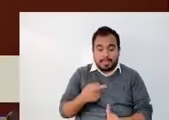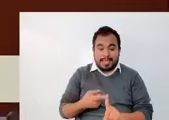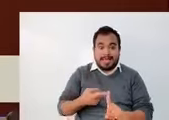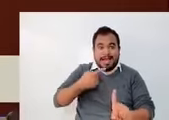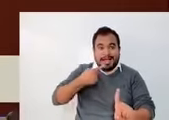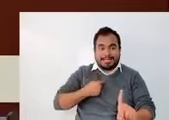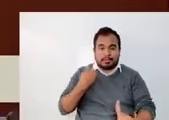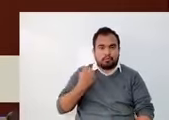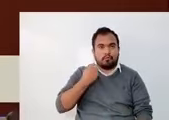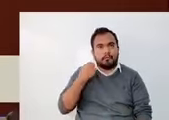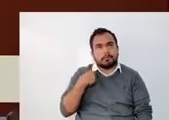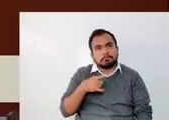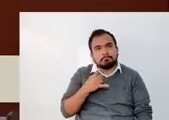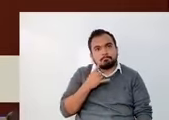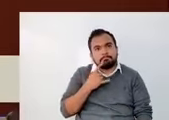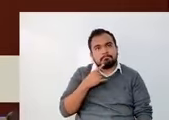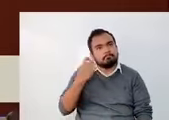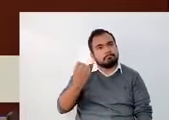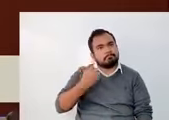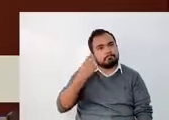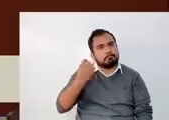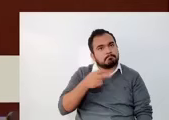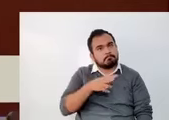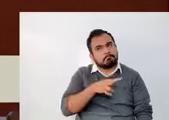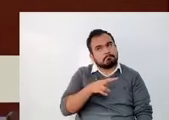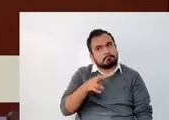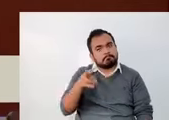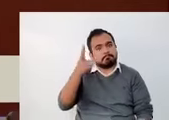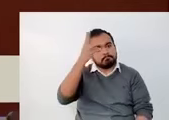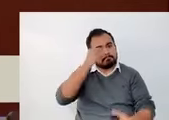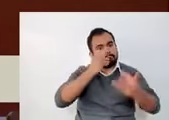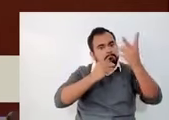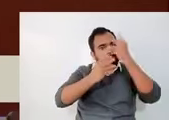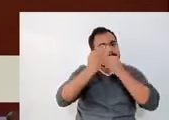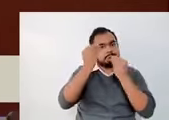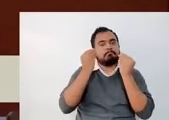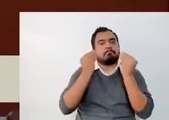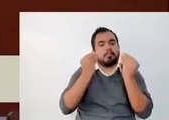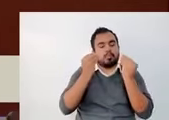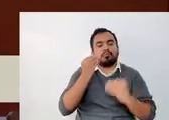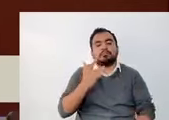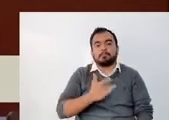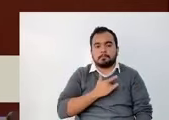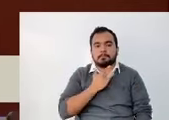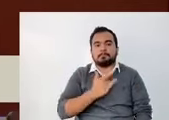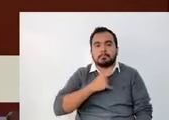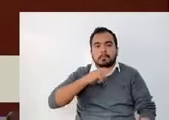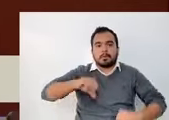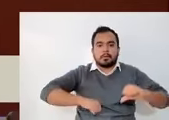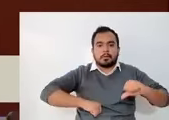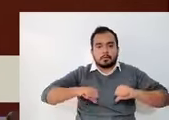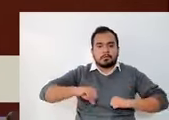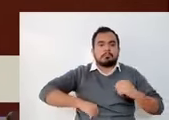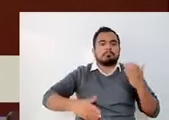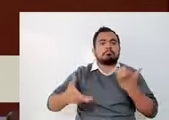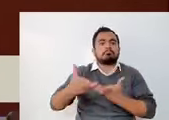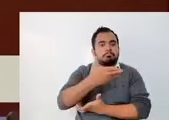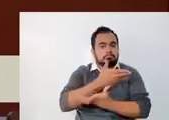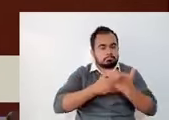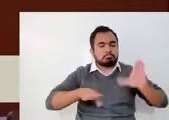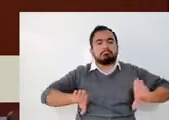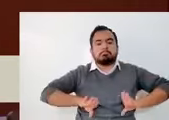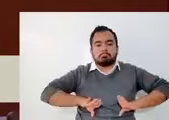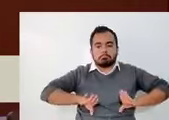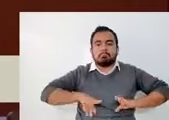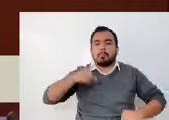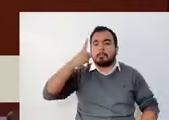pues todas las exposiciones, y la verdad es que he aprendido muchísimo y creo que se han hecho con unas dinámicas muy propicias al aprendizaje,